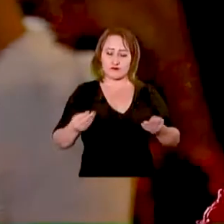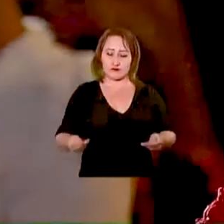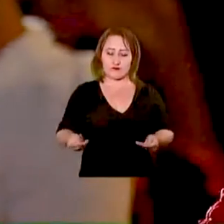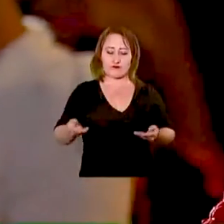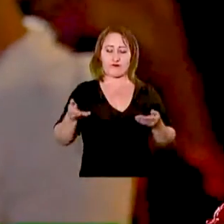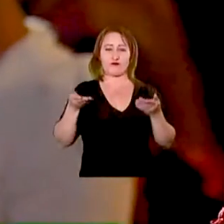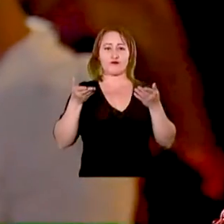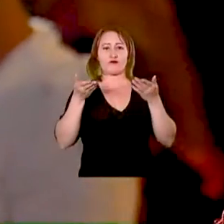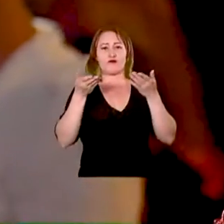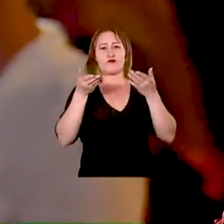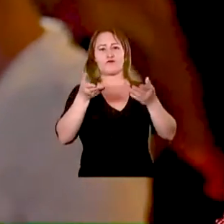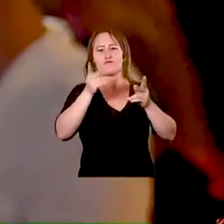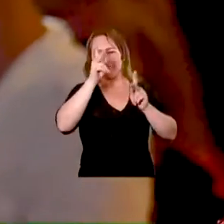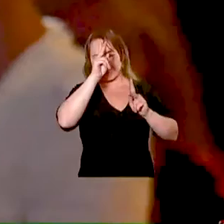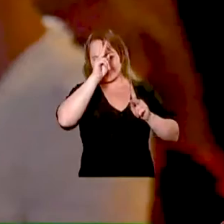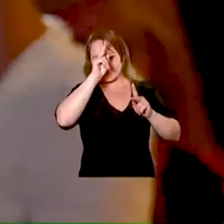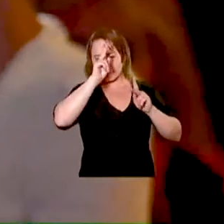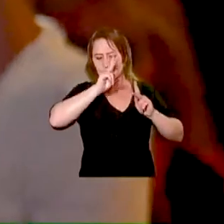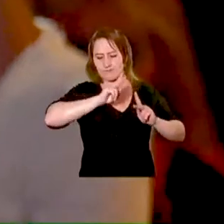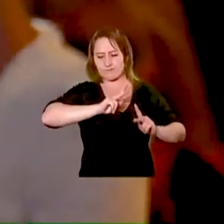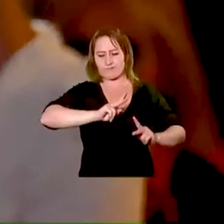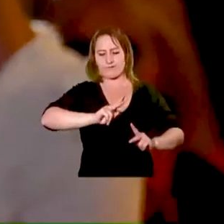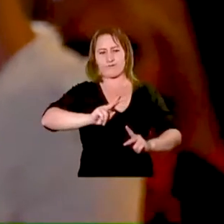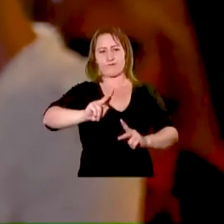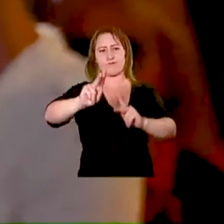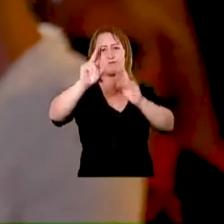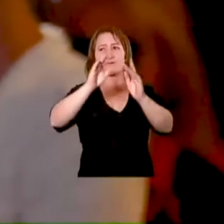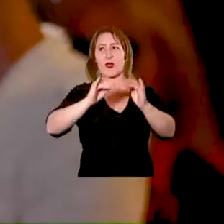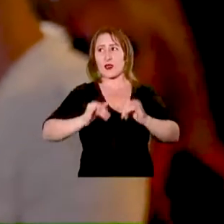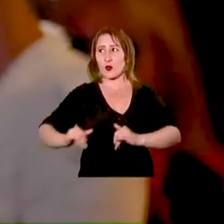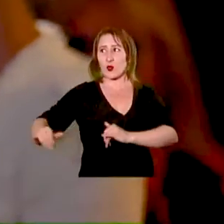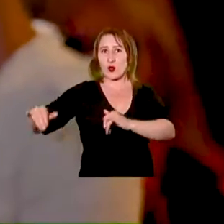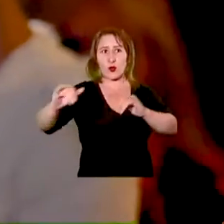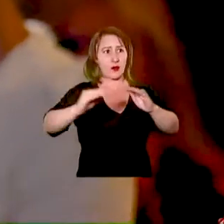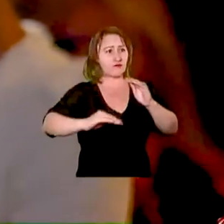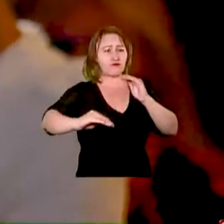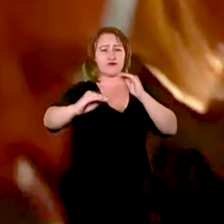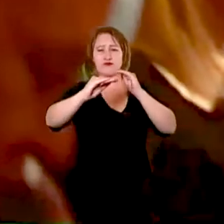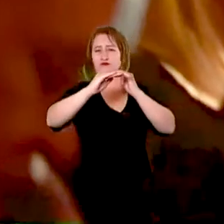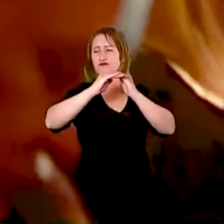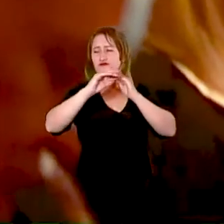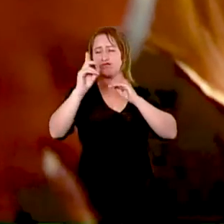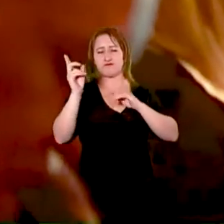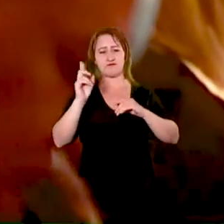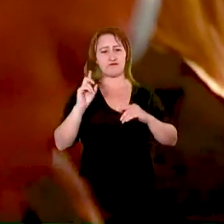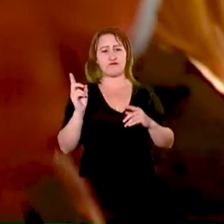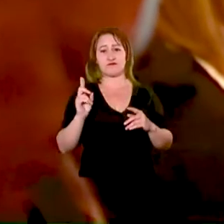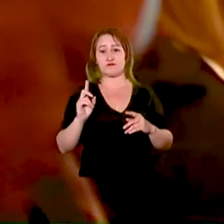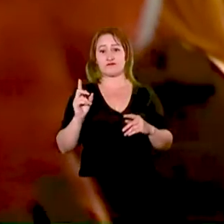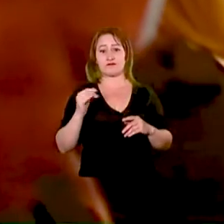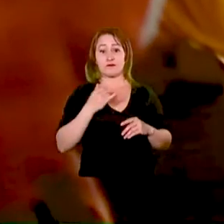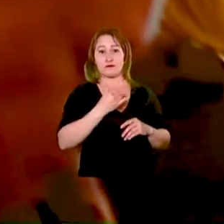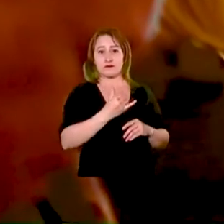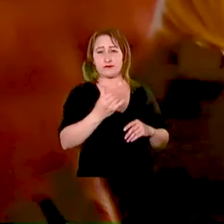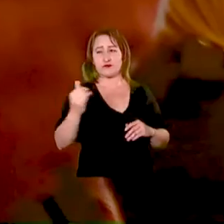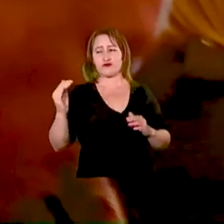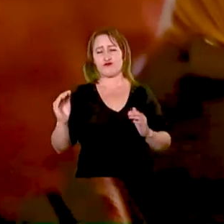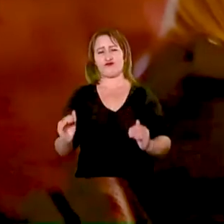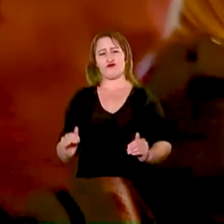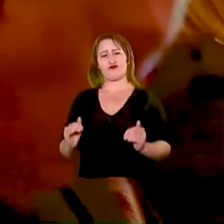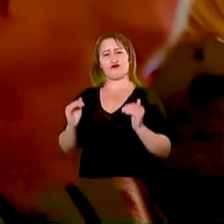Procuraduría, homenaje y mención sin igual. Tu existencia engrandece